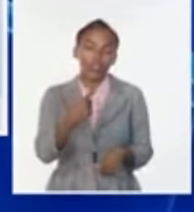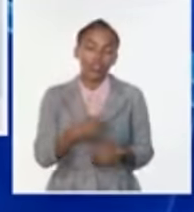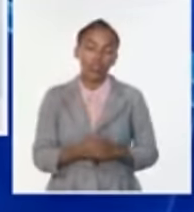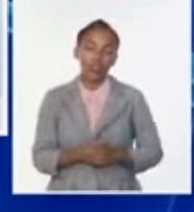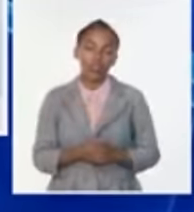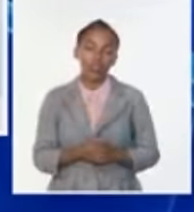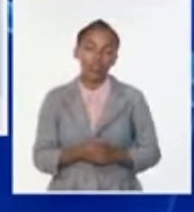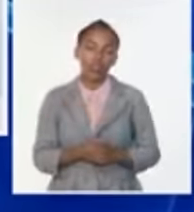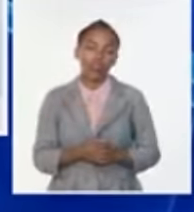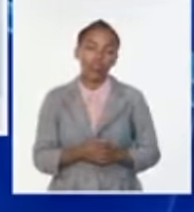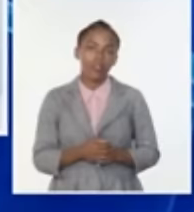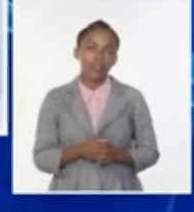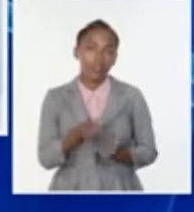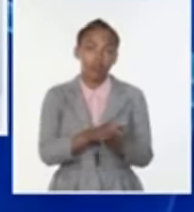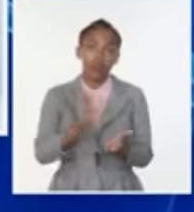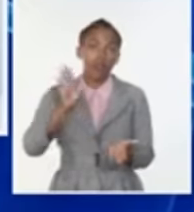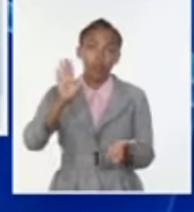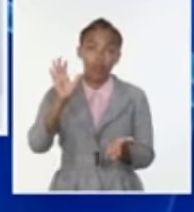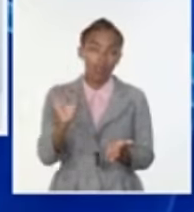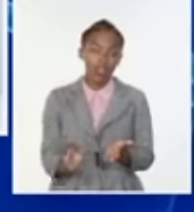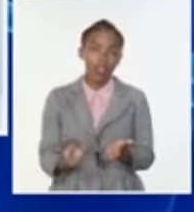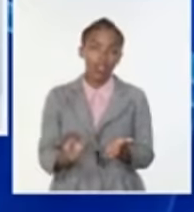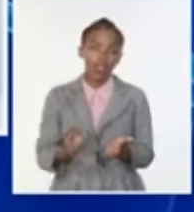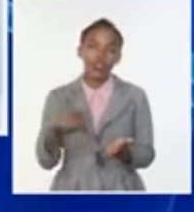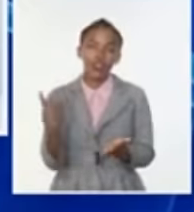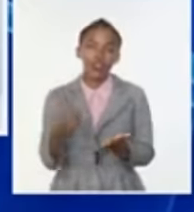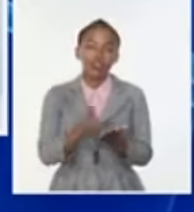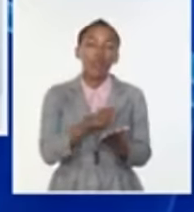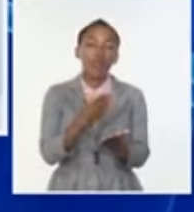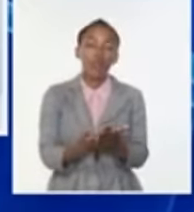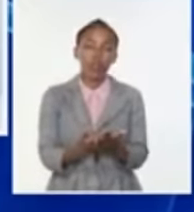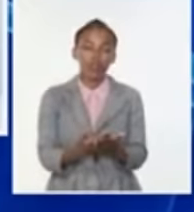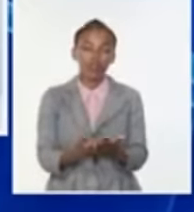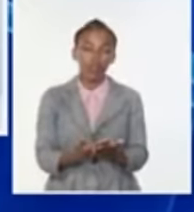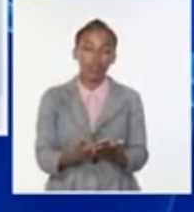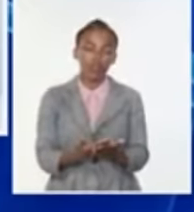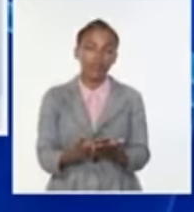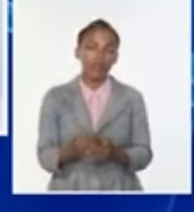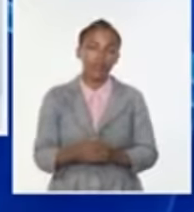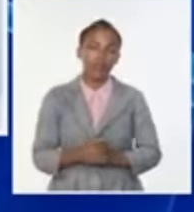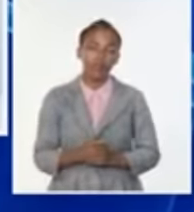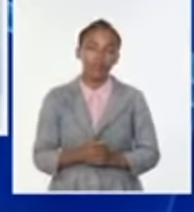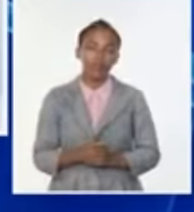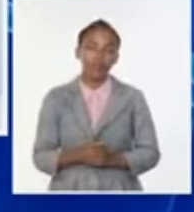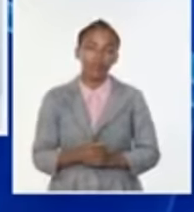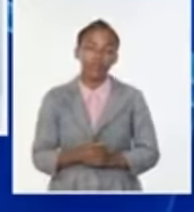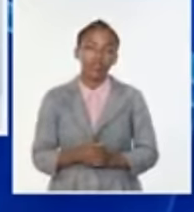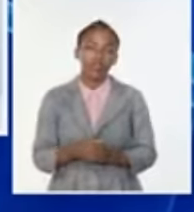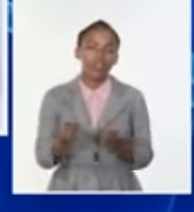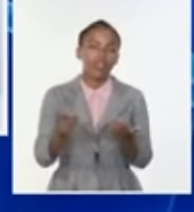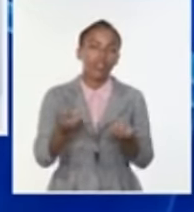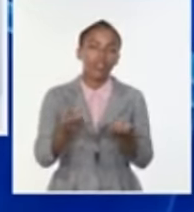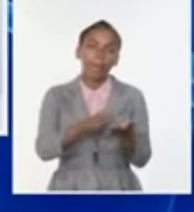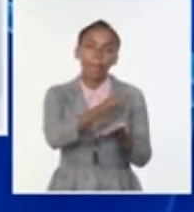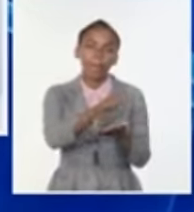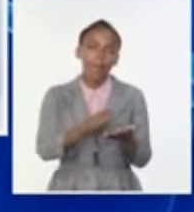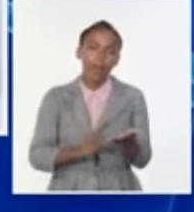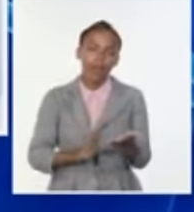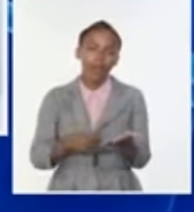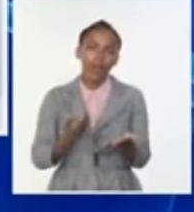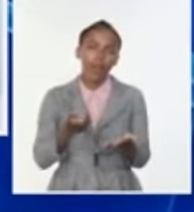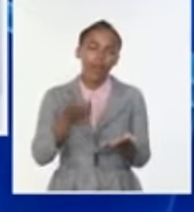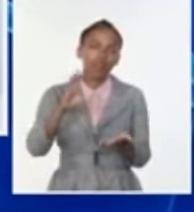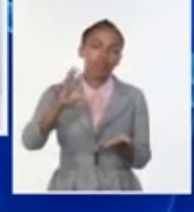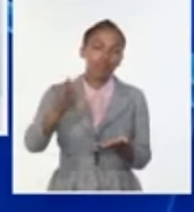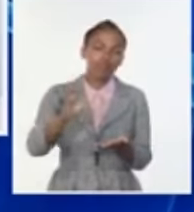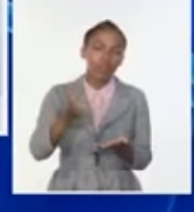prometimos, hemos elaborado una propuesta. Es un trabajo fuerte de expertos en sistema bancario, gente joven y capaz, y se ha hecho